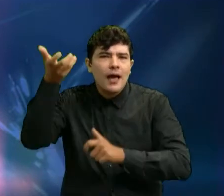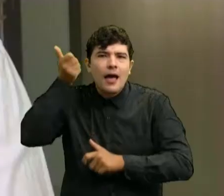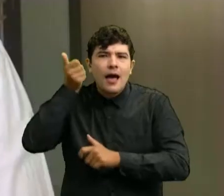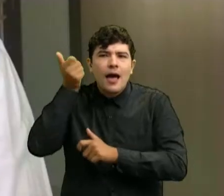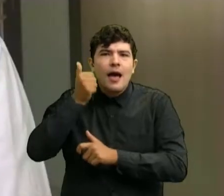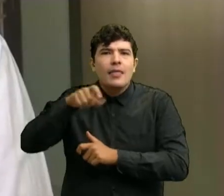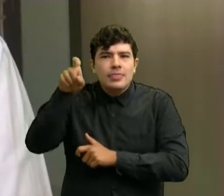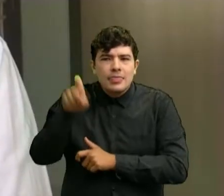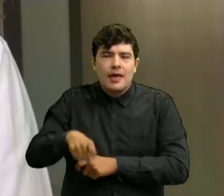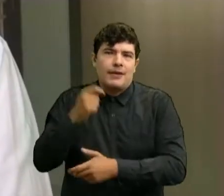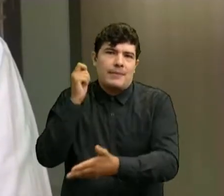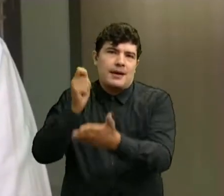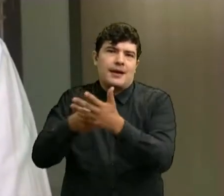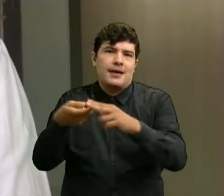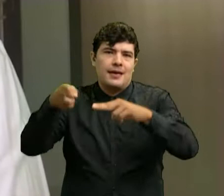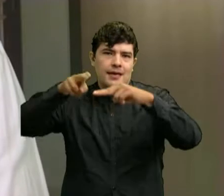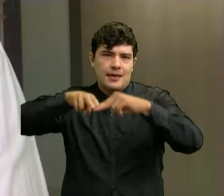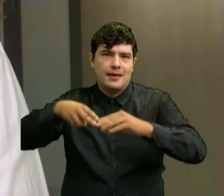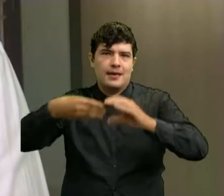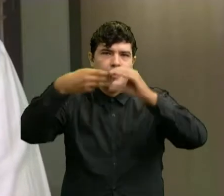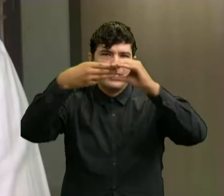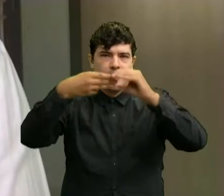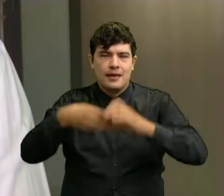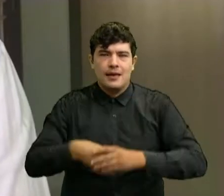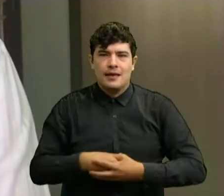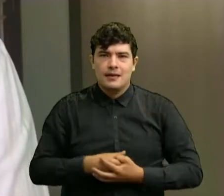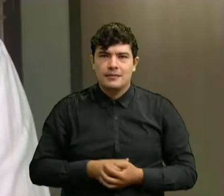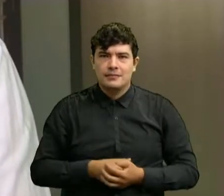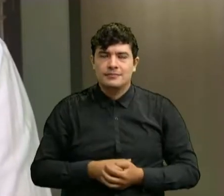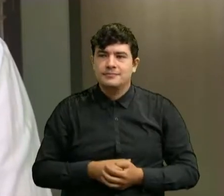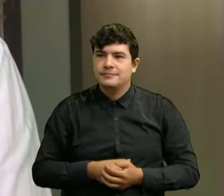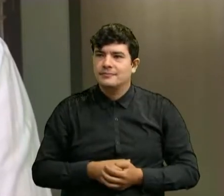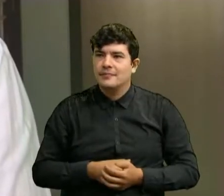derecho a declarar o tiene obligación de declarar, mejor?